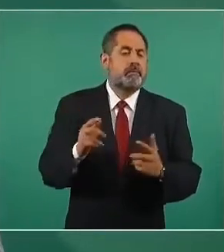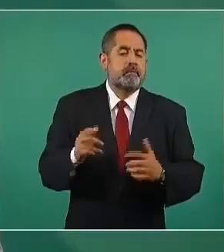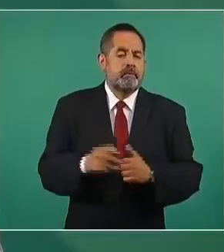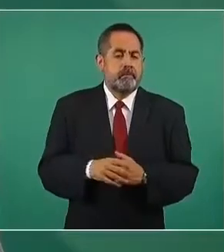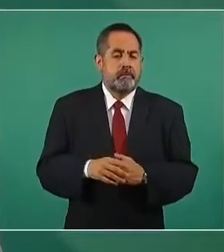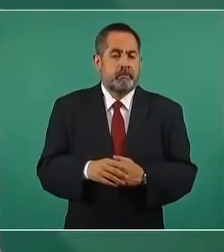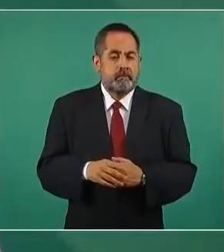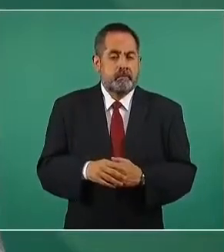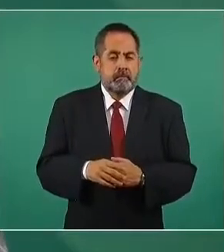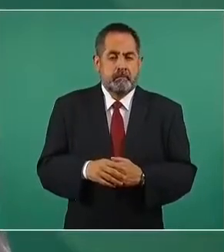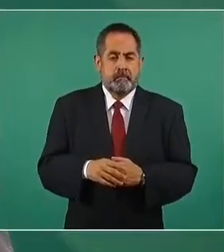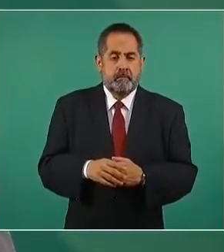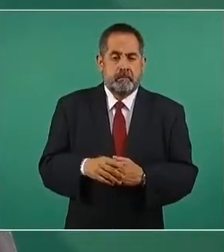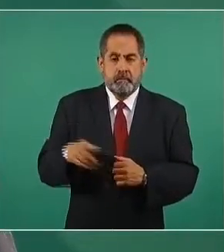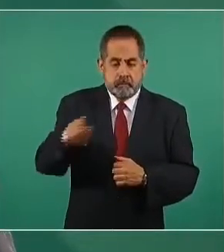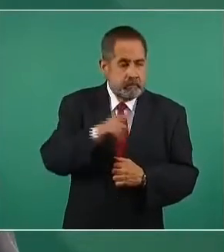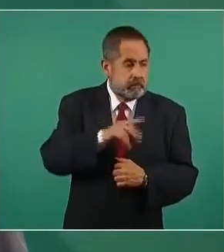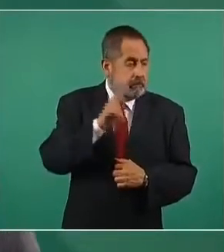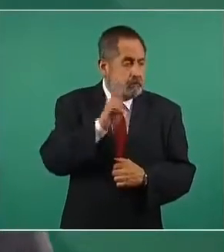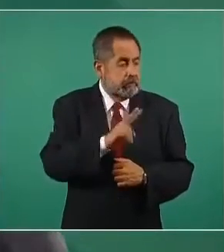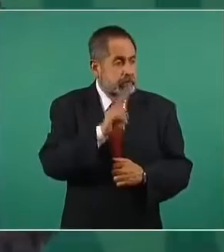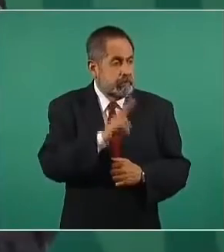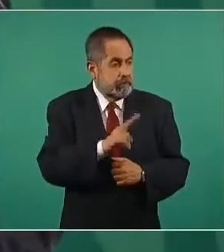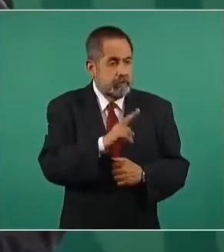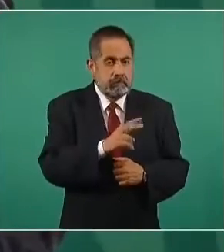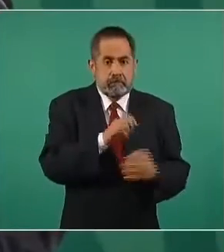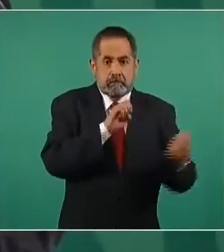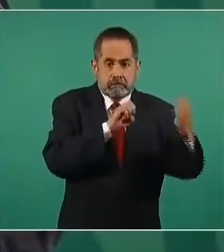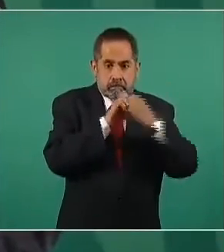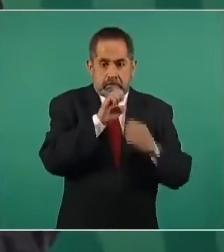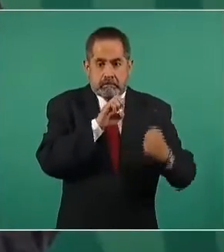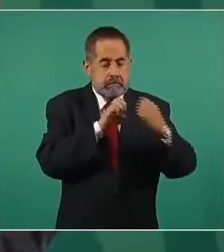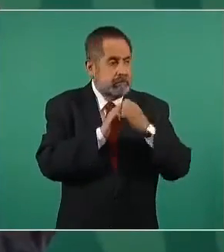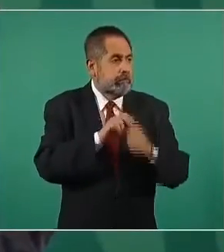se tragan todos estos platos de mentira?